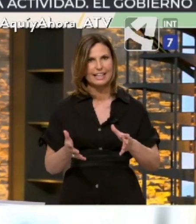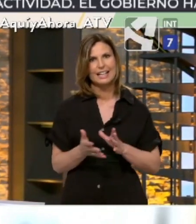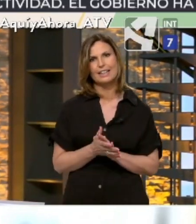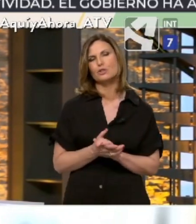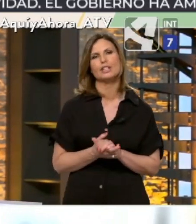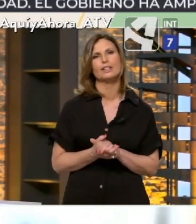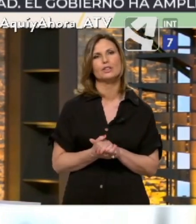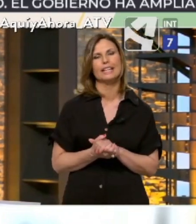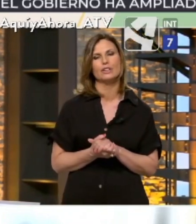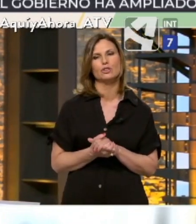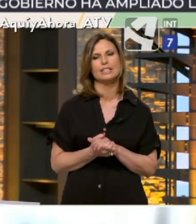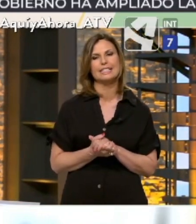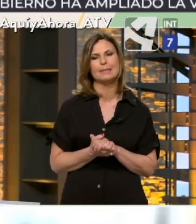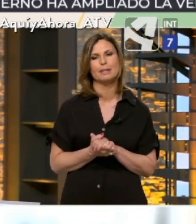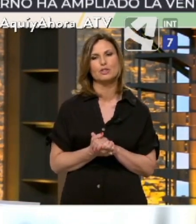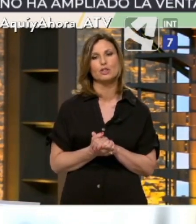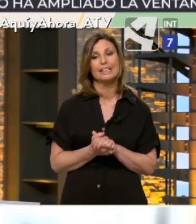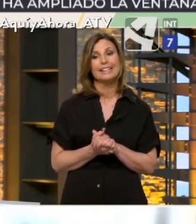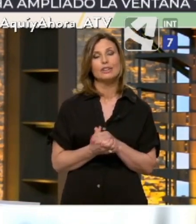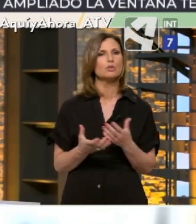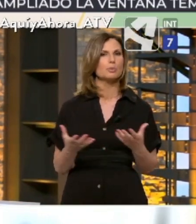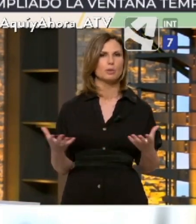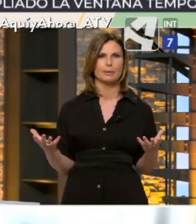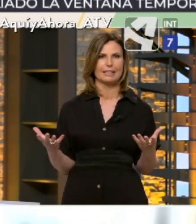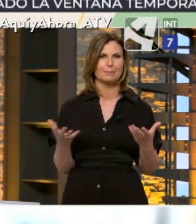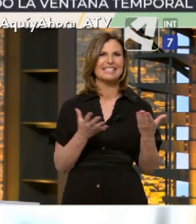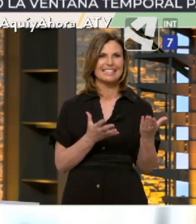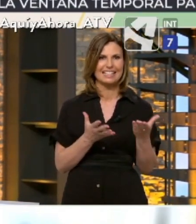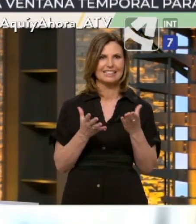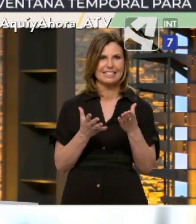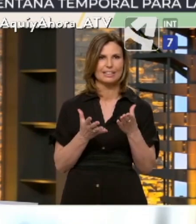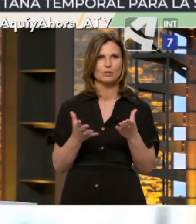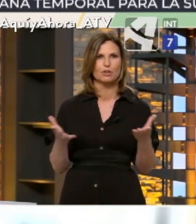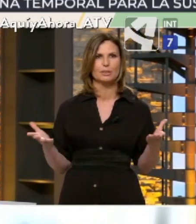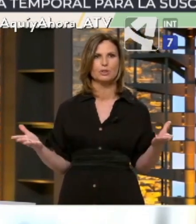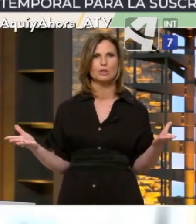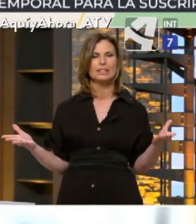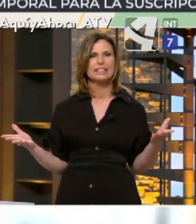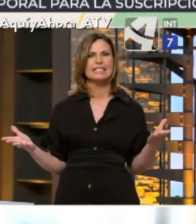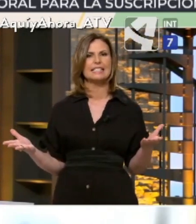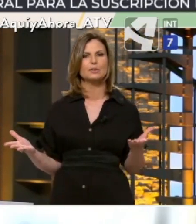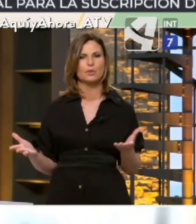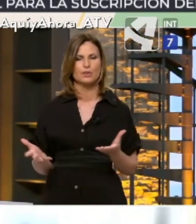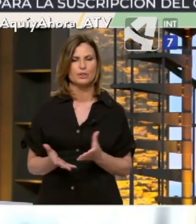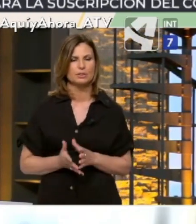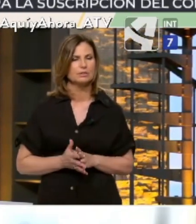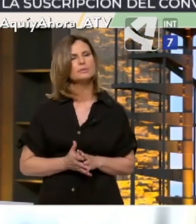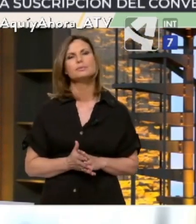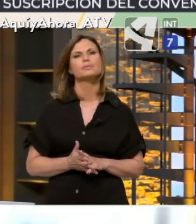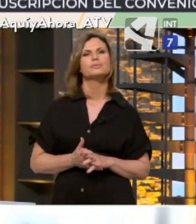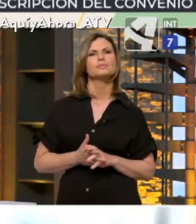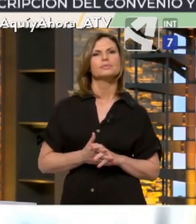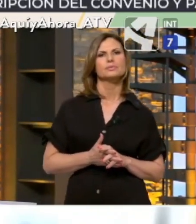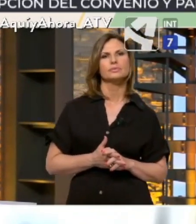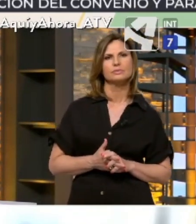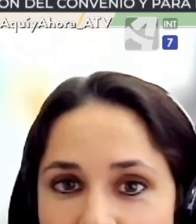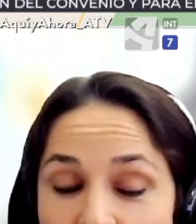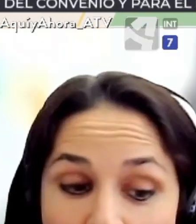sumarán a los que dan hoy ese paso cómo se puede parar Más allá de ese reconocimiento esta situación